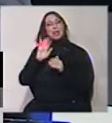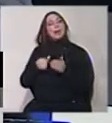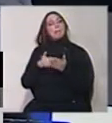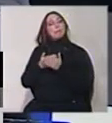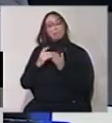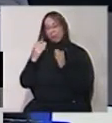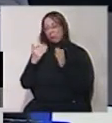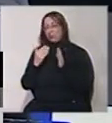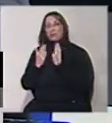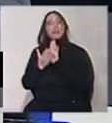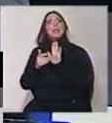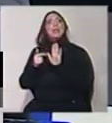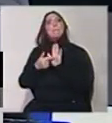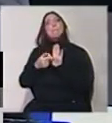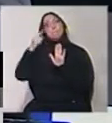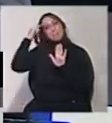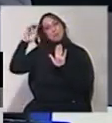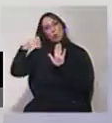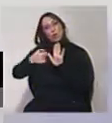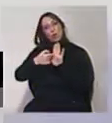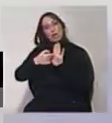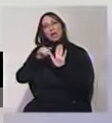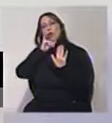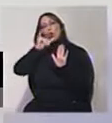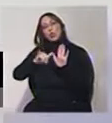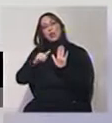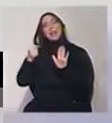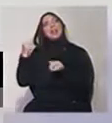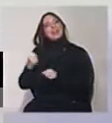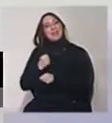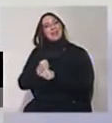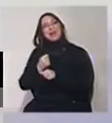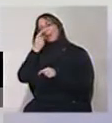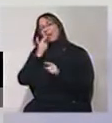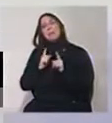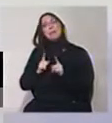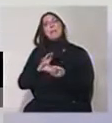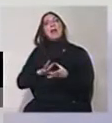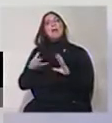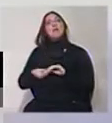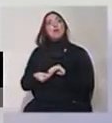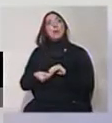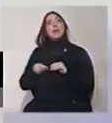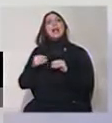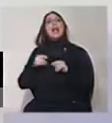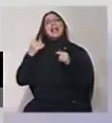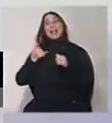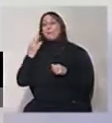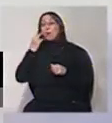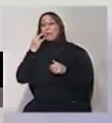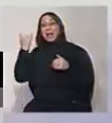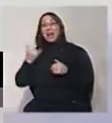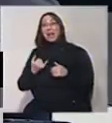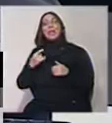enfrente memoria. Memoria, contar, trabajar una y otra vez del mismo modo que ante los problemas que hay de